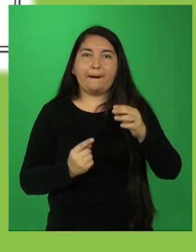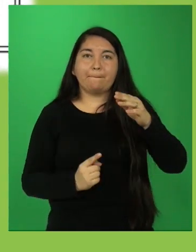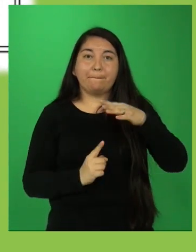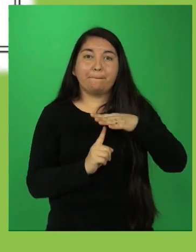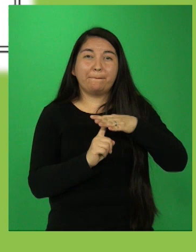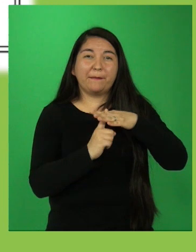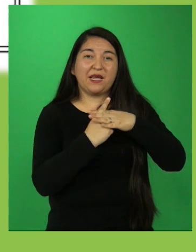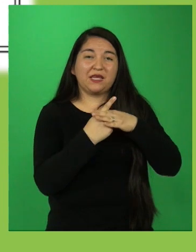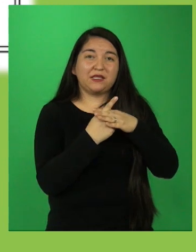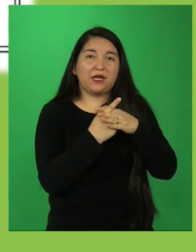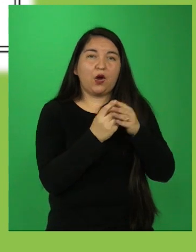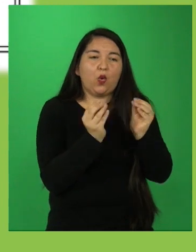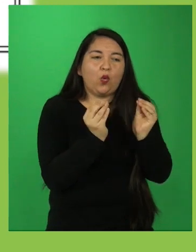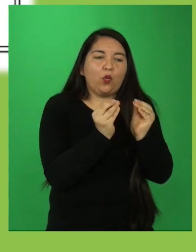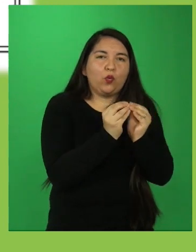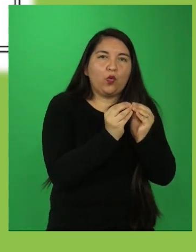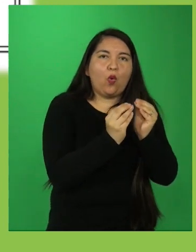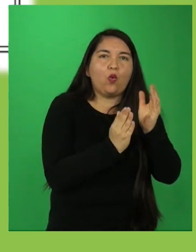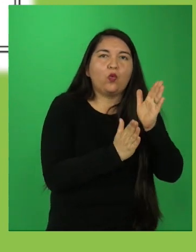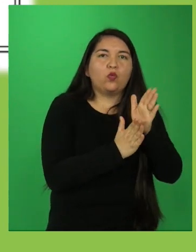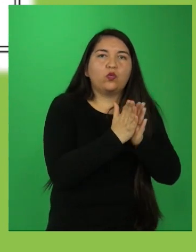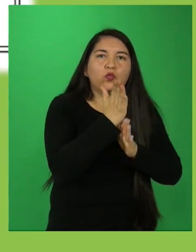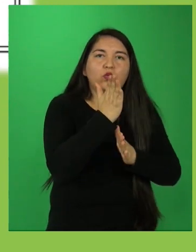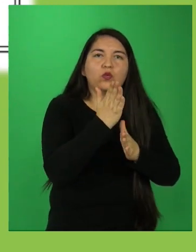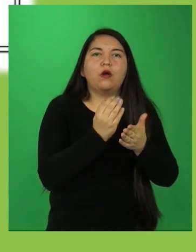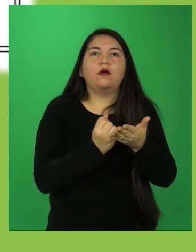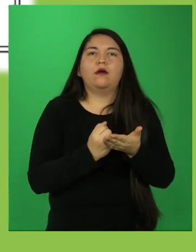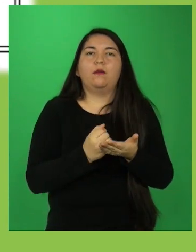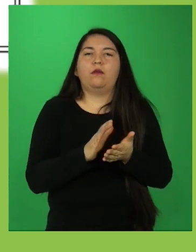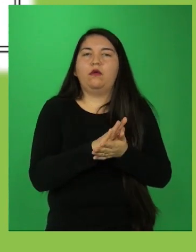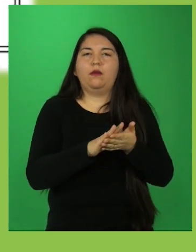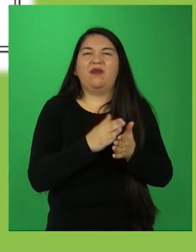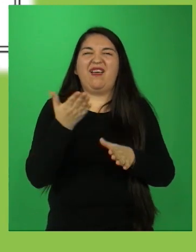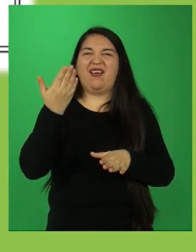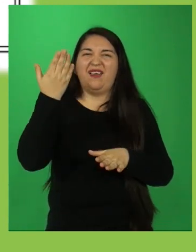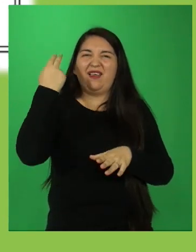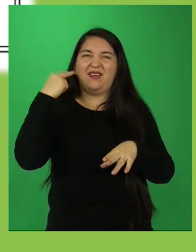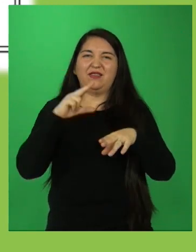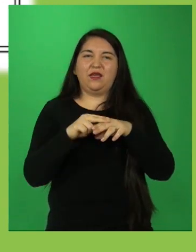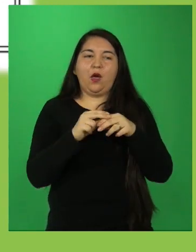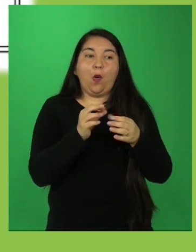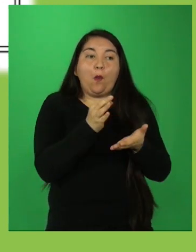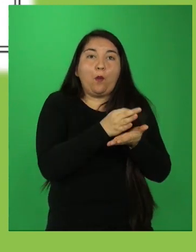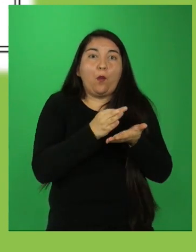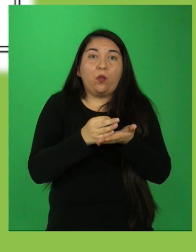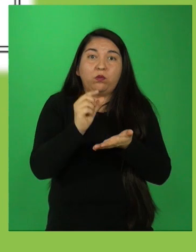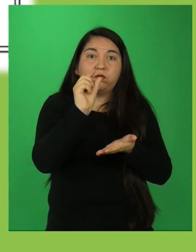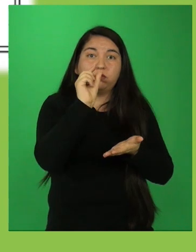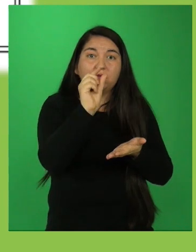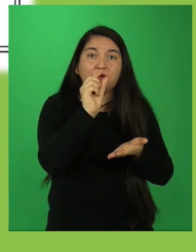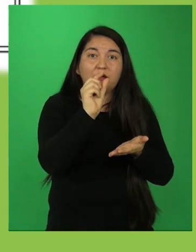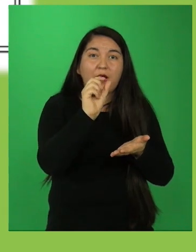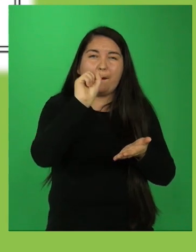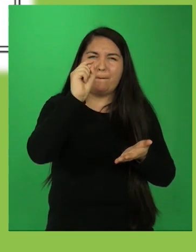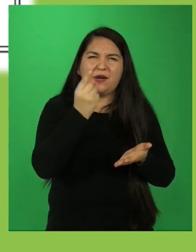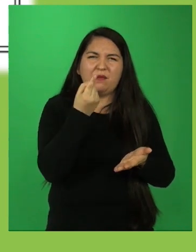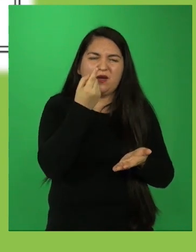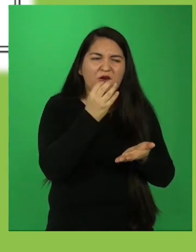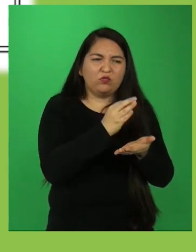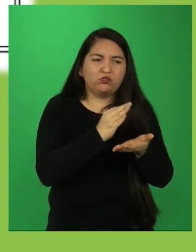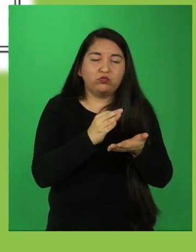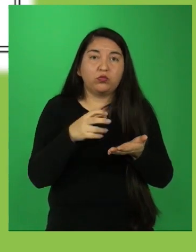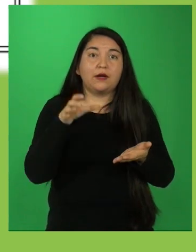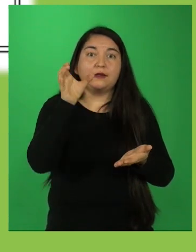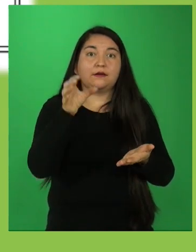Todos tuvimos el mismo inicio. Estos organismos prehistóricos, que son las bacterias, los primeros organismos o seres vivos